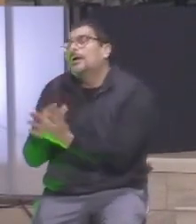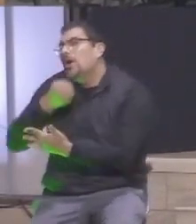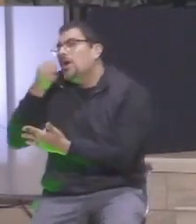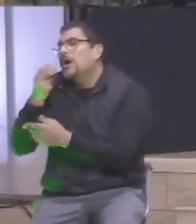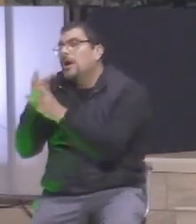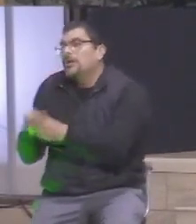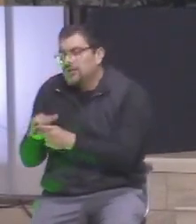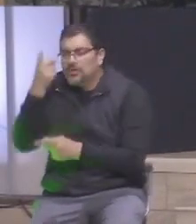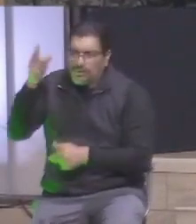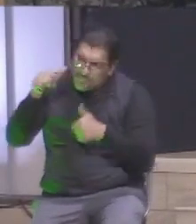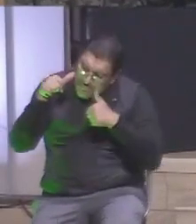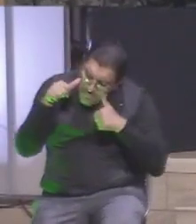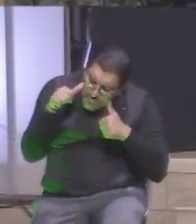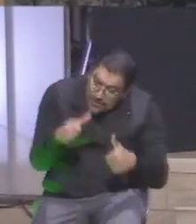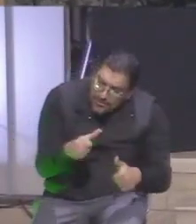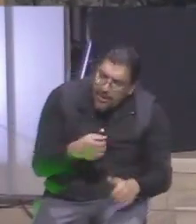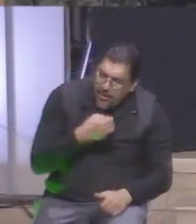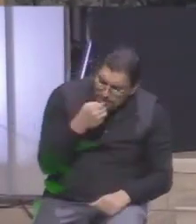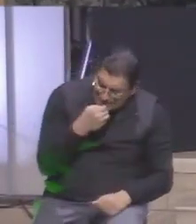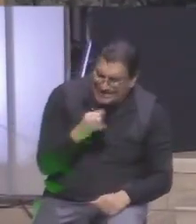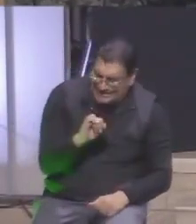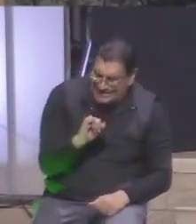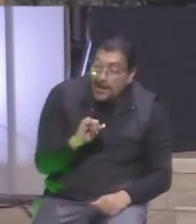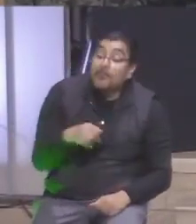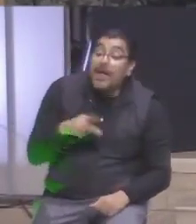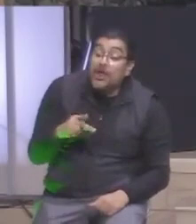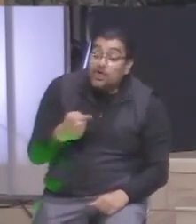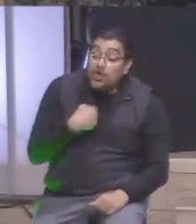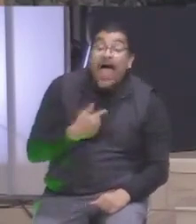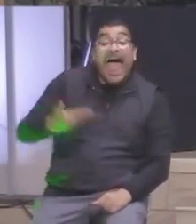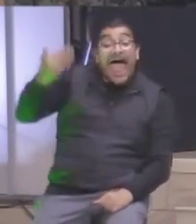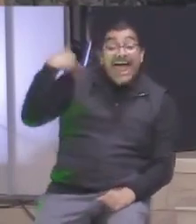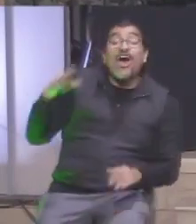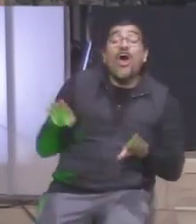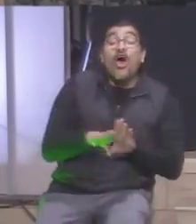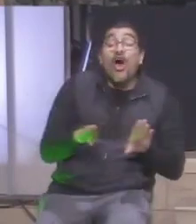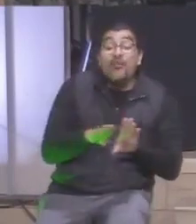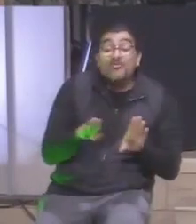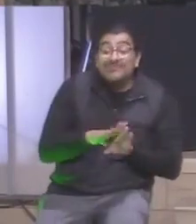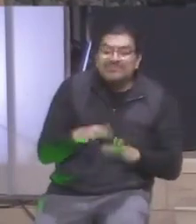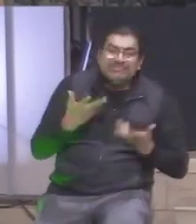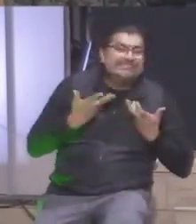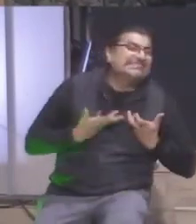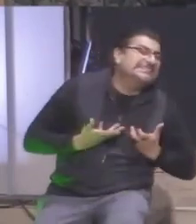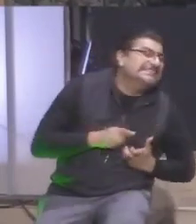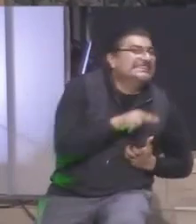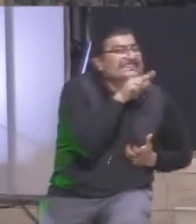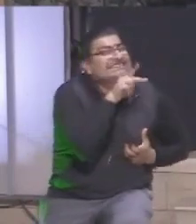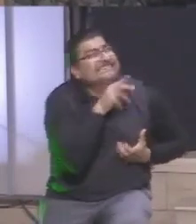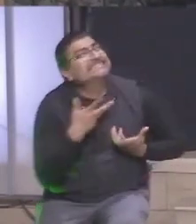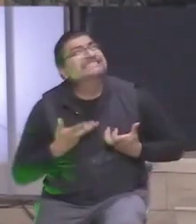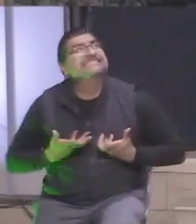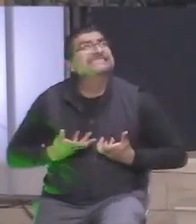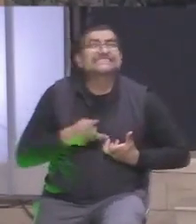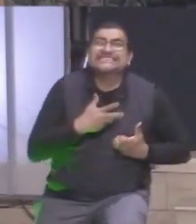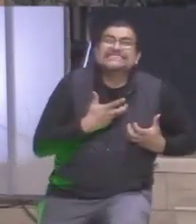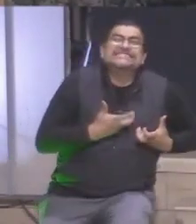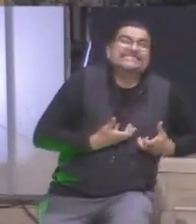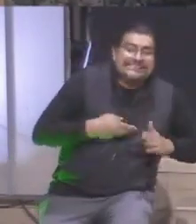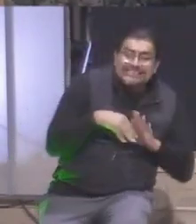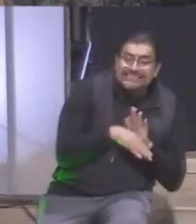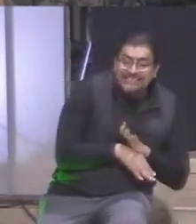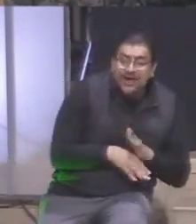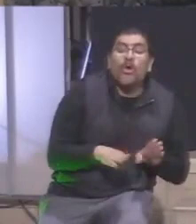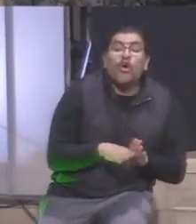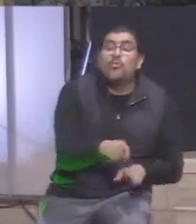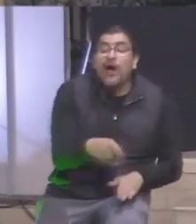Dios se inclinó a él escuchó su clamor dice y me hizo sacar del pozo de la desesperación cómo se llama tu